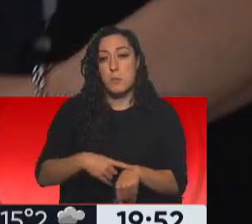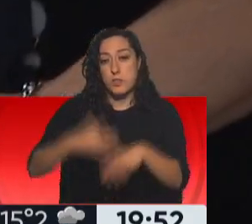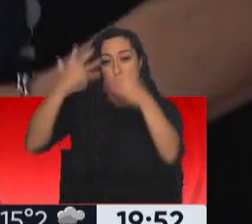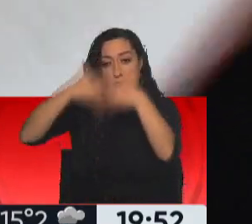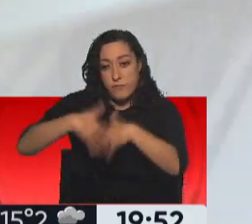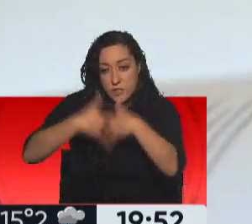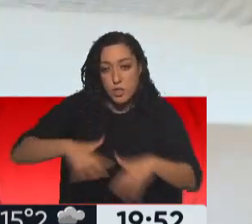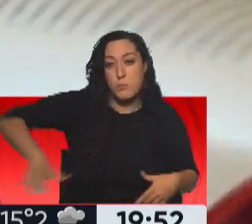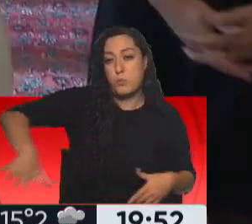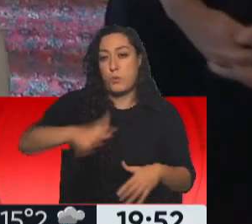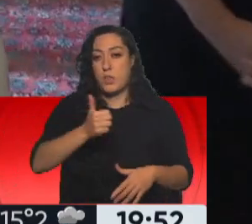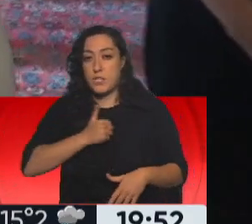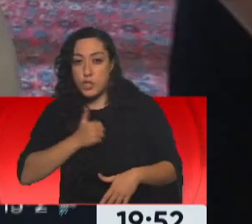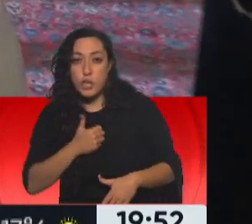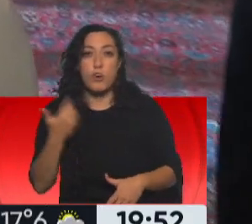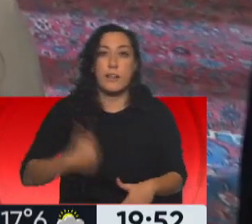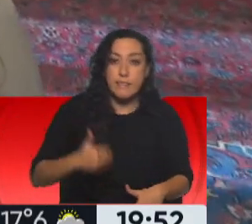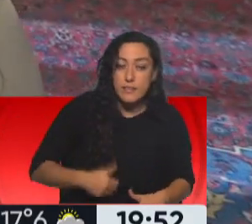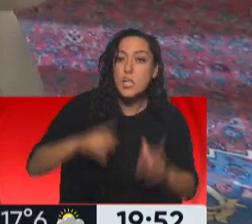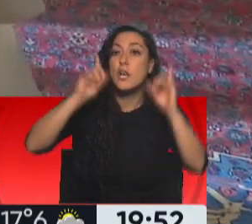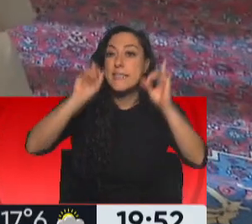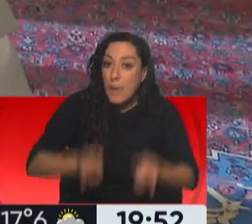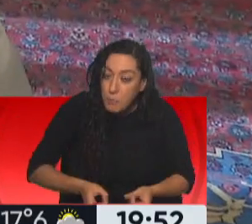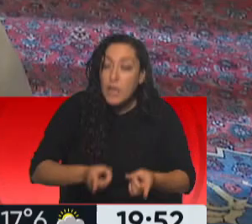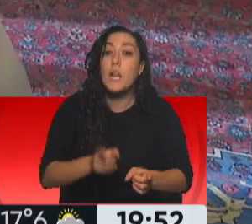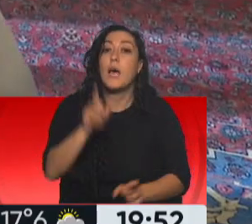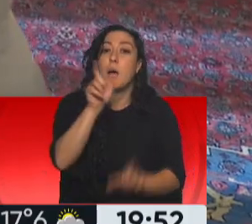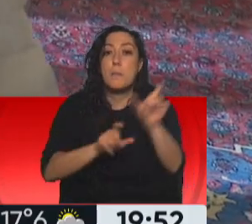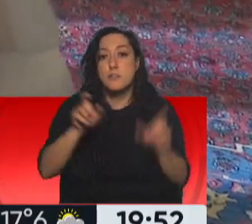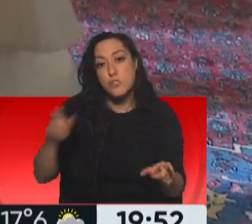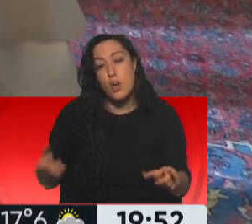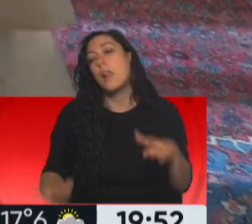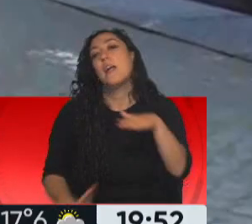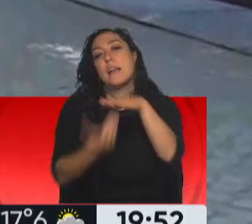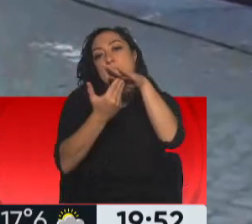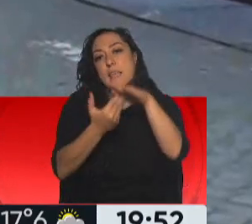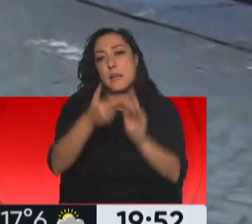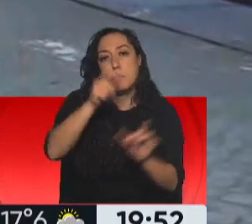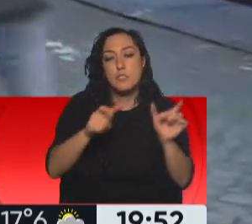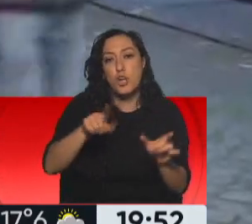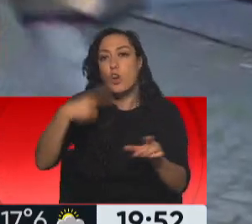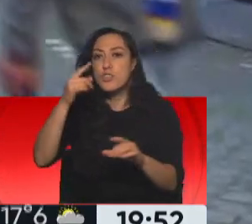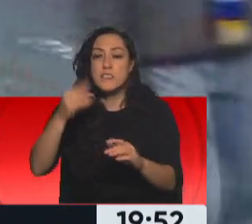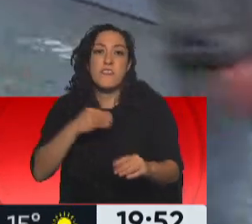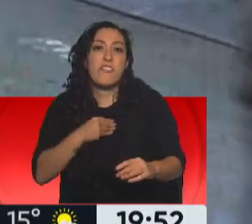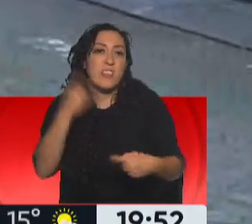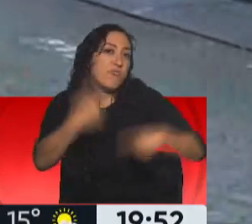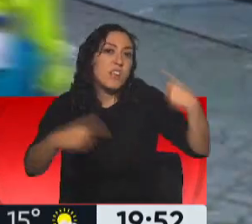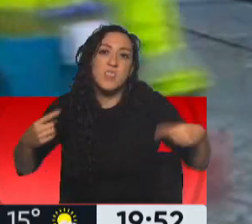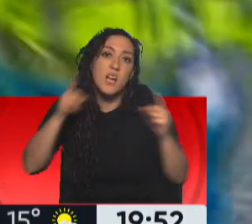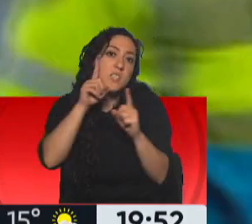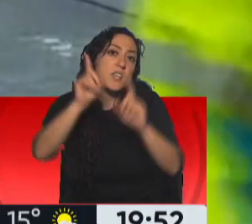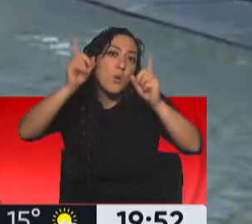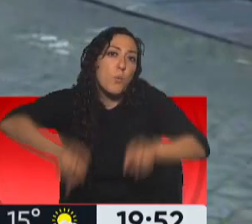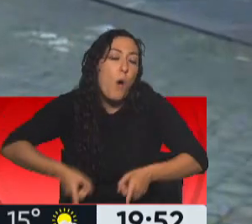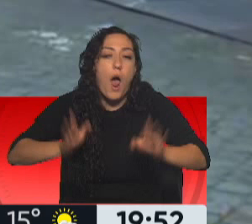pueblo católico, al pueblo argentino e incluso a los líderes y a los creyentes de otras religiones, porque una de las